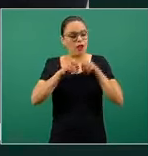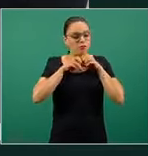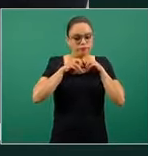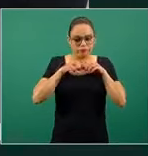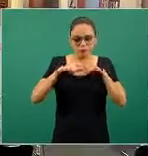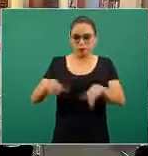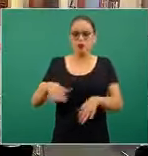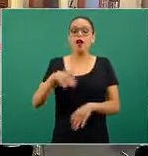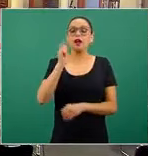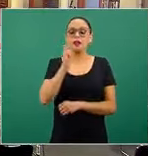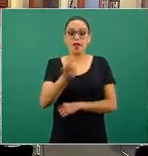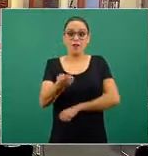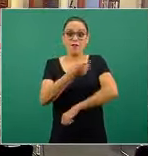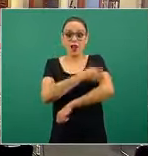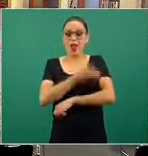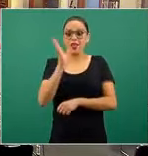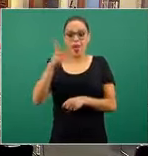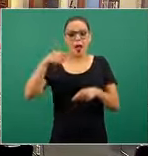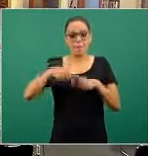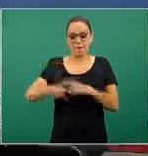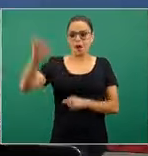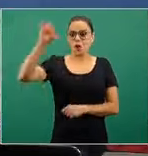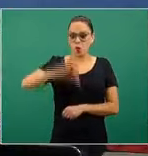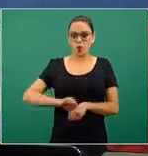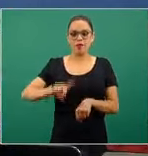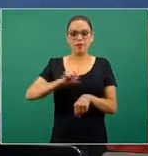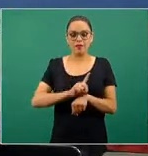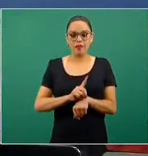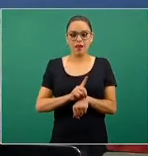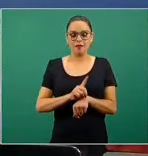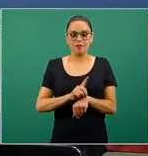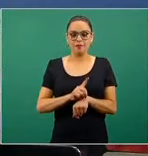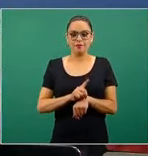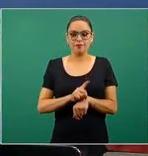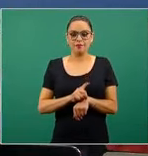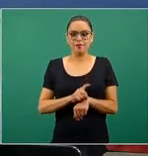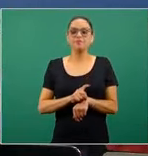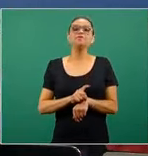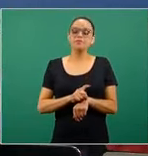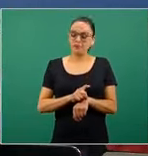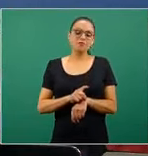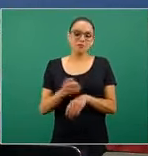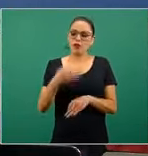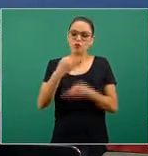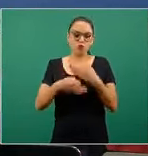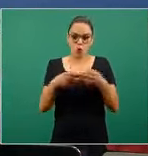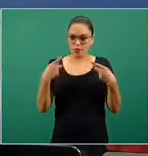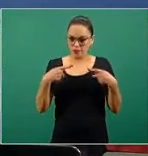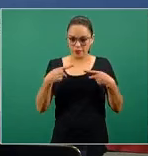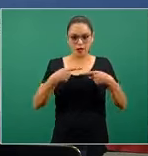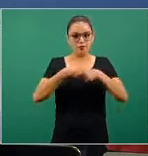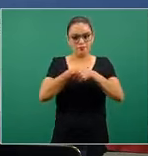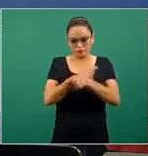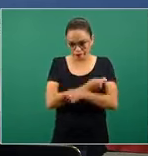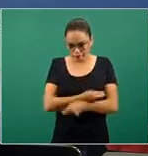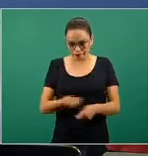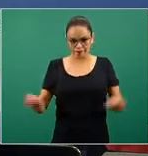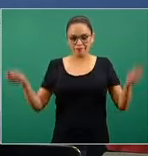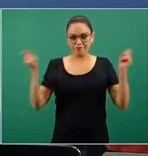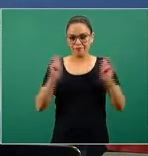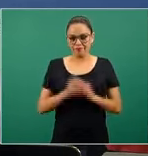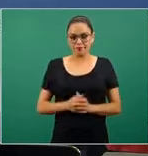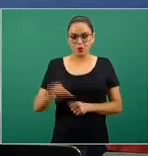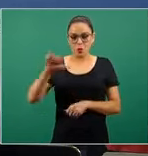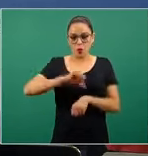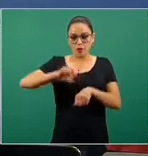la vacuna inició el día de hoy y por lo mismo pues pudo llegar a toda esta población. Entonces, hoy, 15